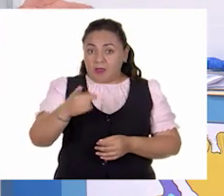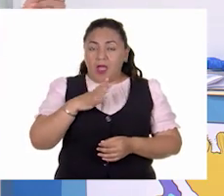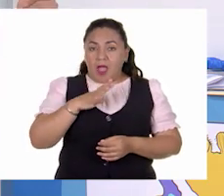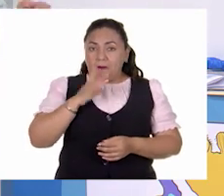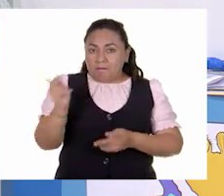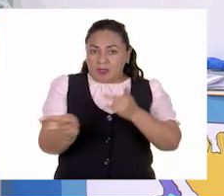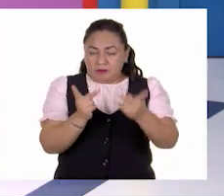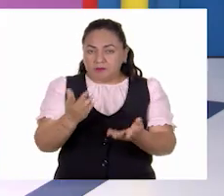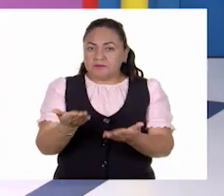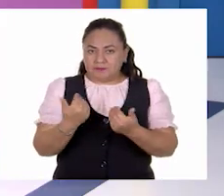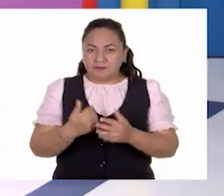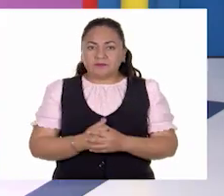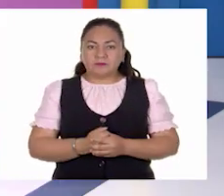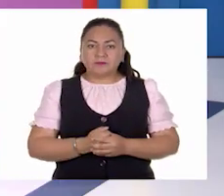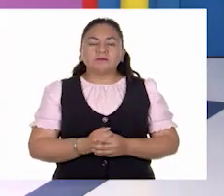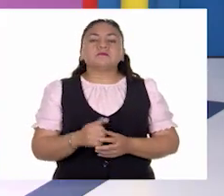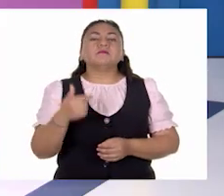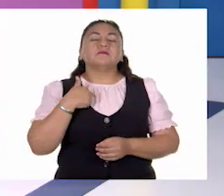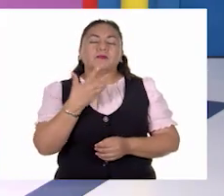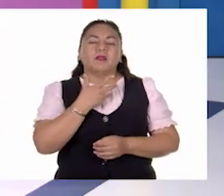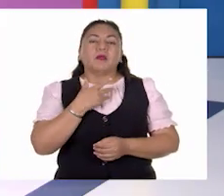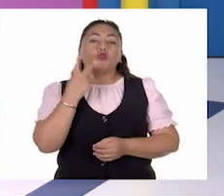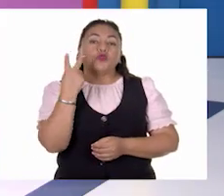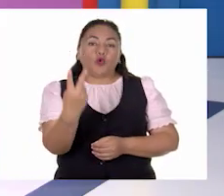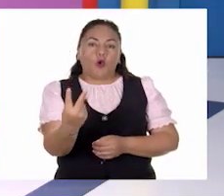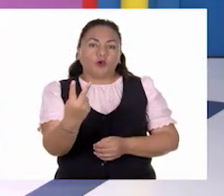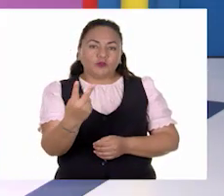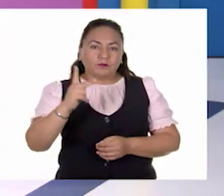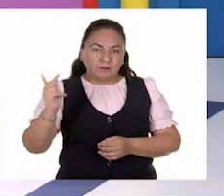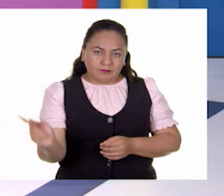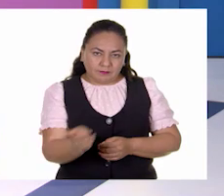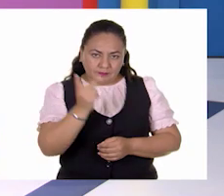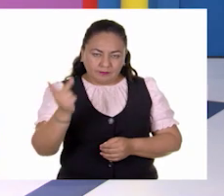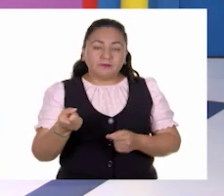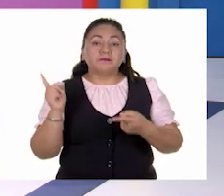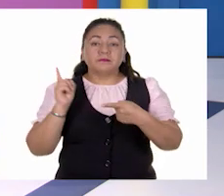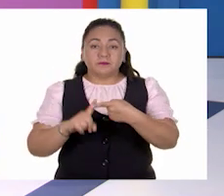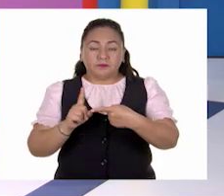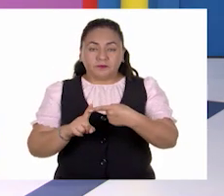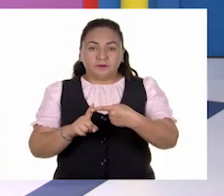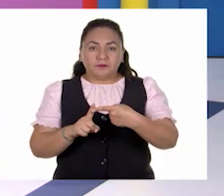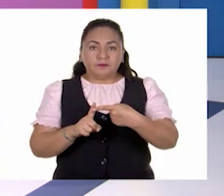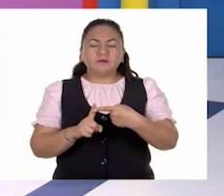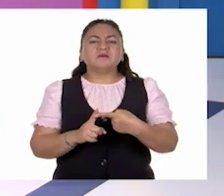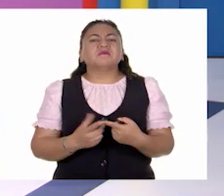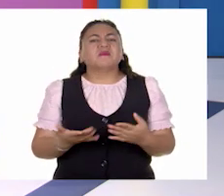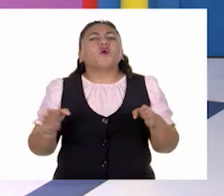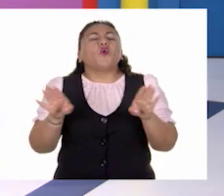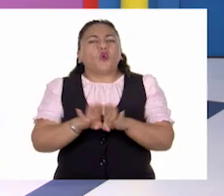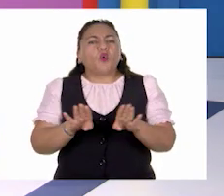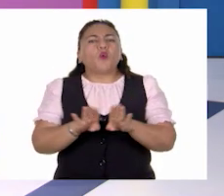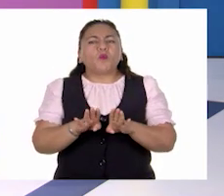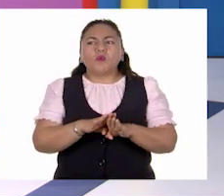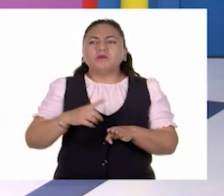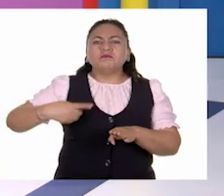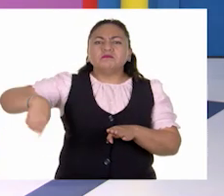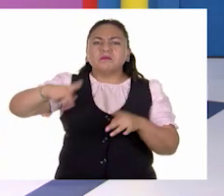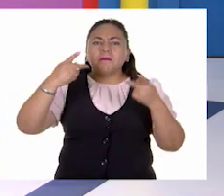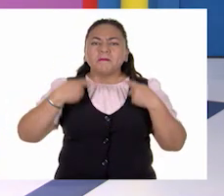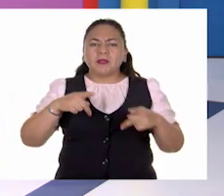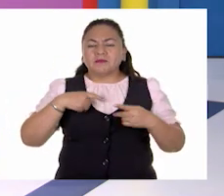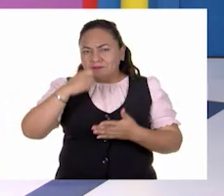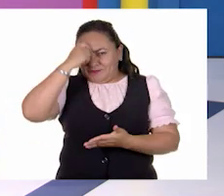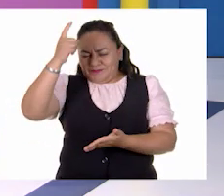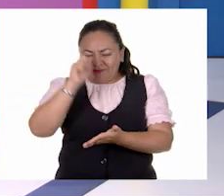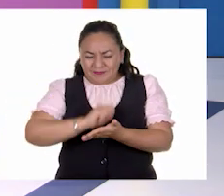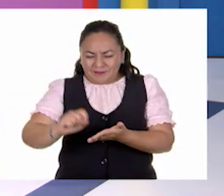algunas preguntas. Tengo dos en realidad. La primera es, ¿cómo le hacen los poetas para que las